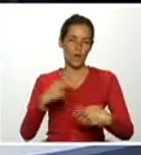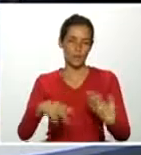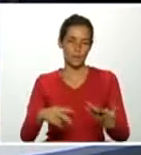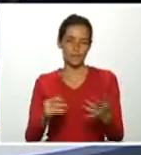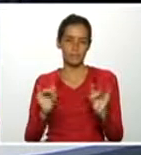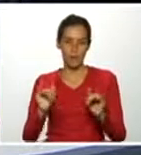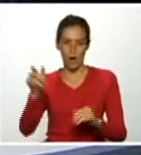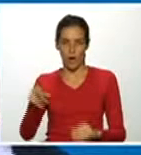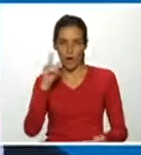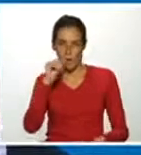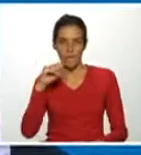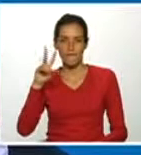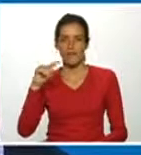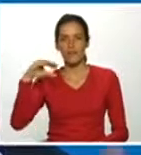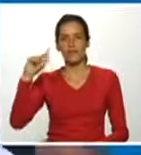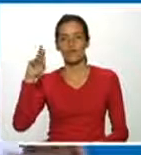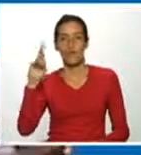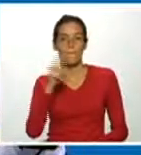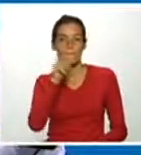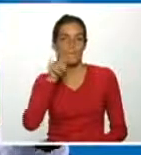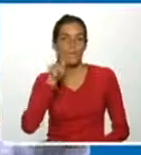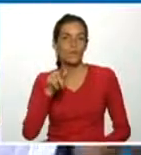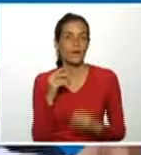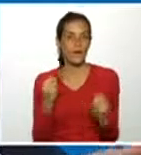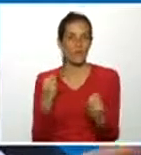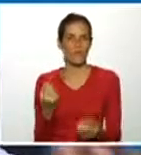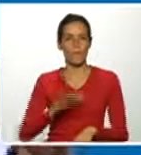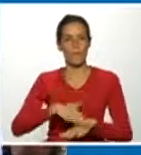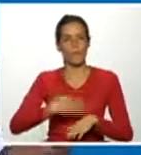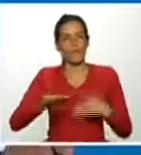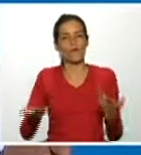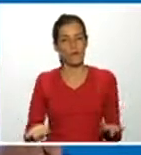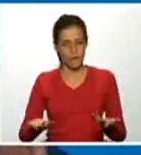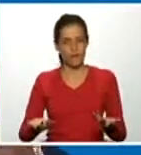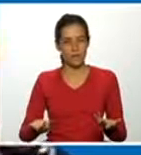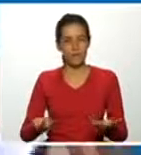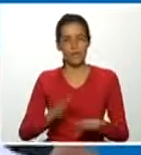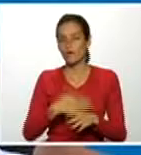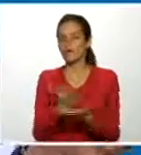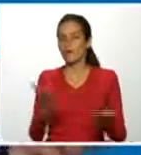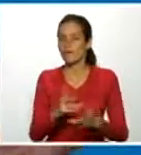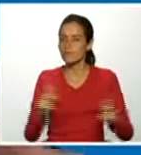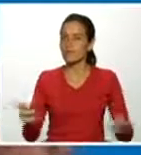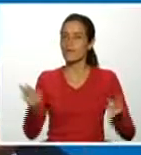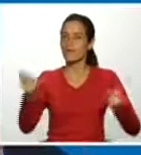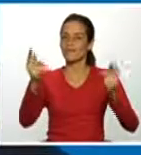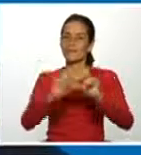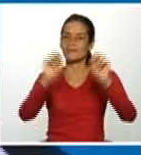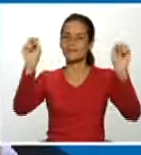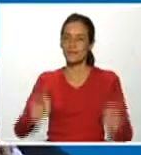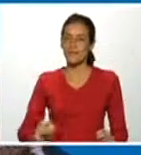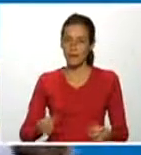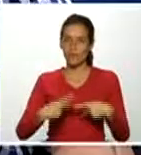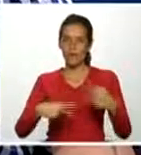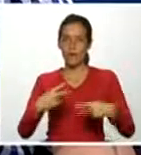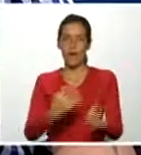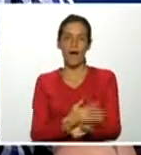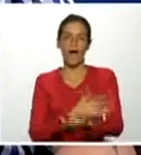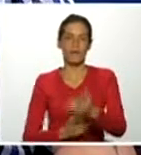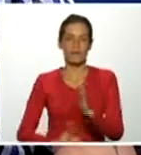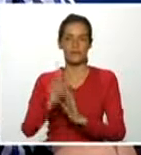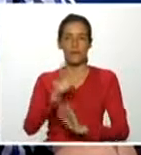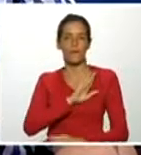Víctor, te pregunté que cómo y por qué, mejor dicho, por qué ustedes promueven un ecosistema productivo antes del